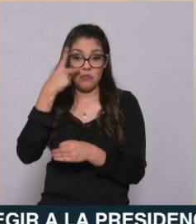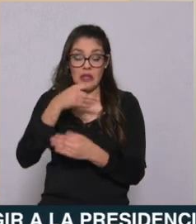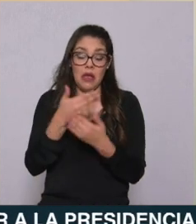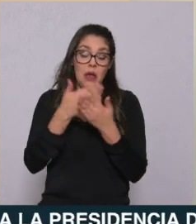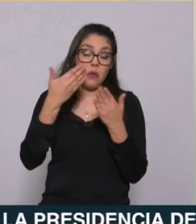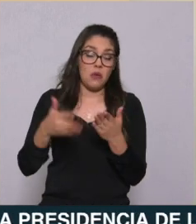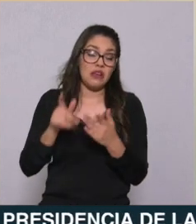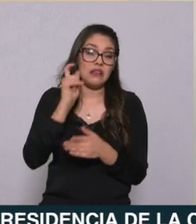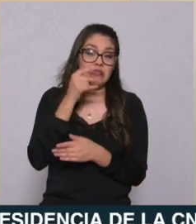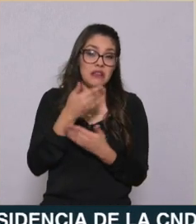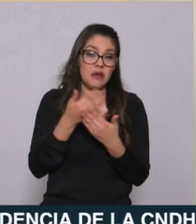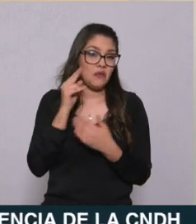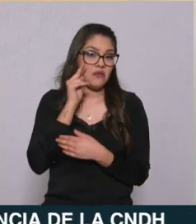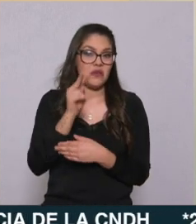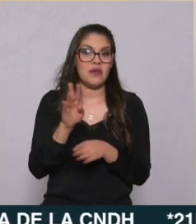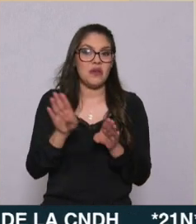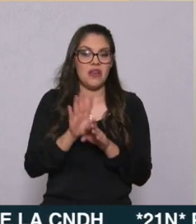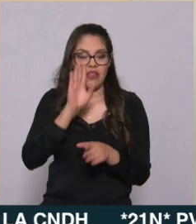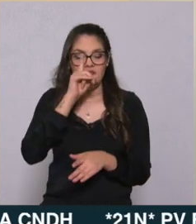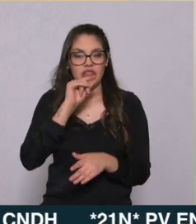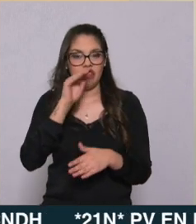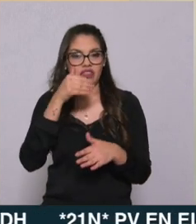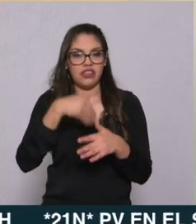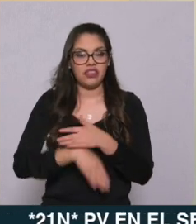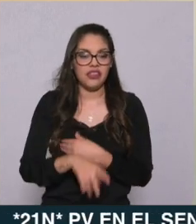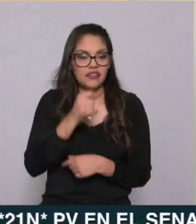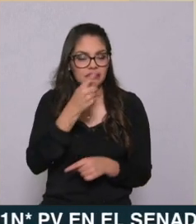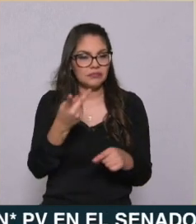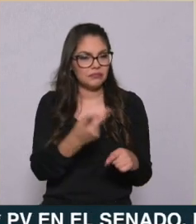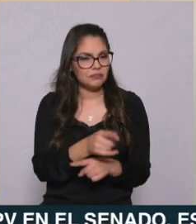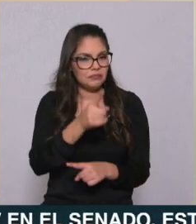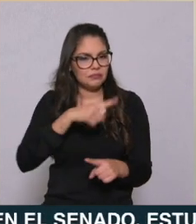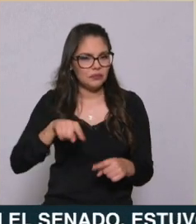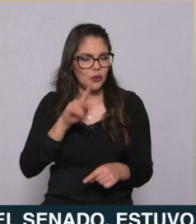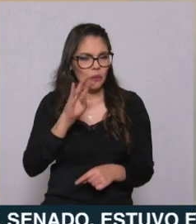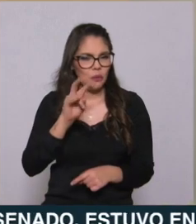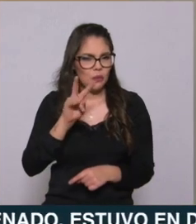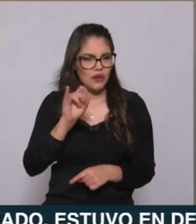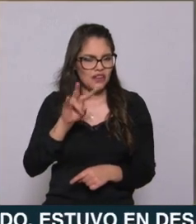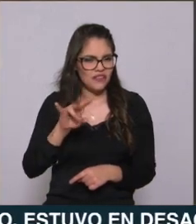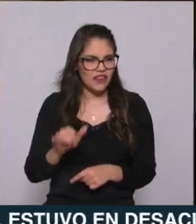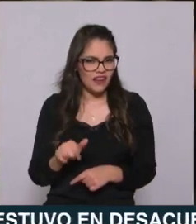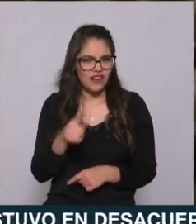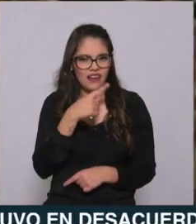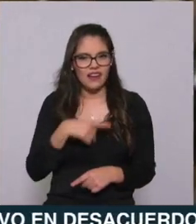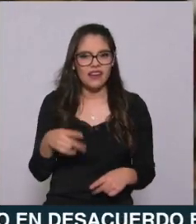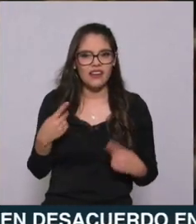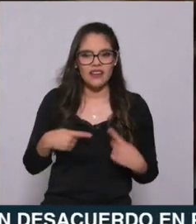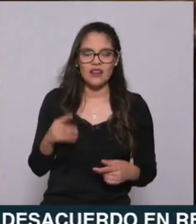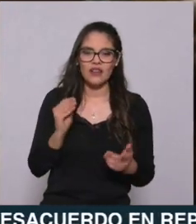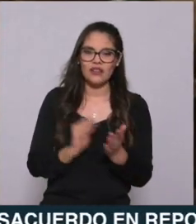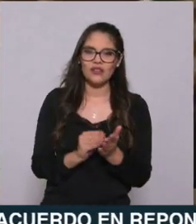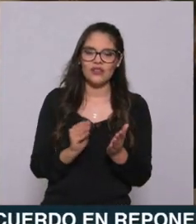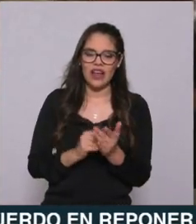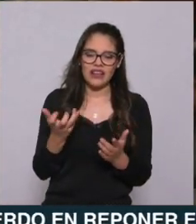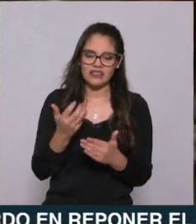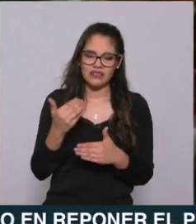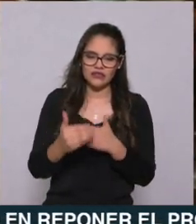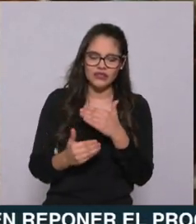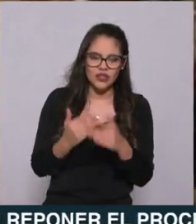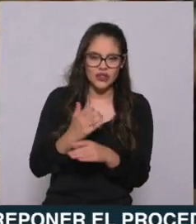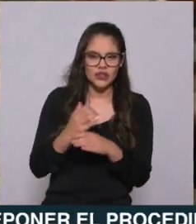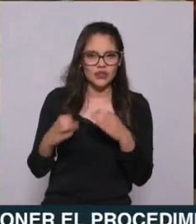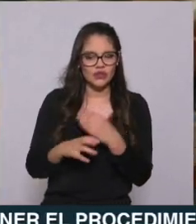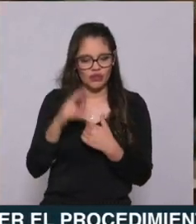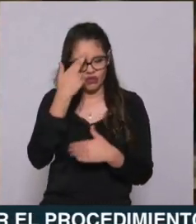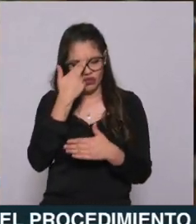observando es el fracaso de la institucionalización en Bolivia y en donde todos los actores están cometiendo a final de cuentas una serie de actos